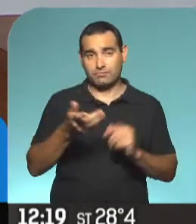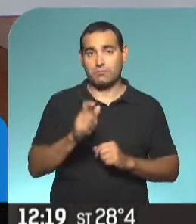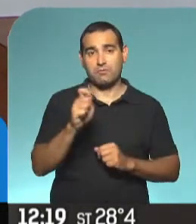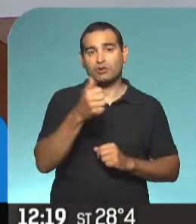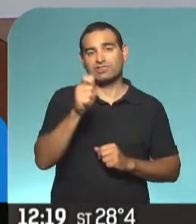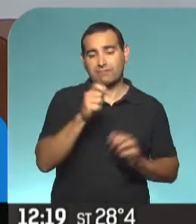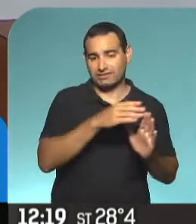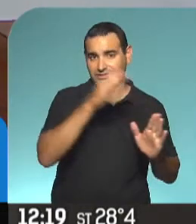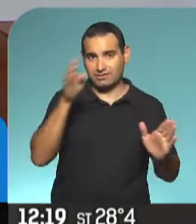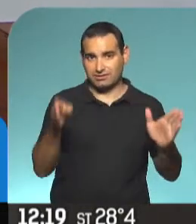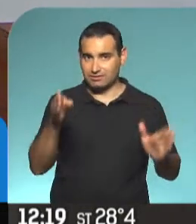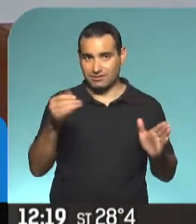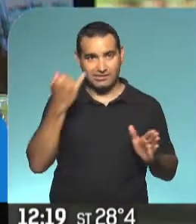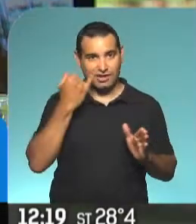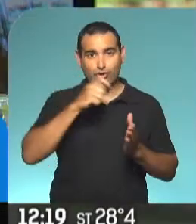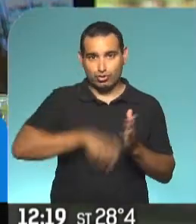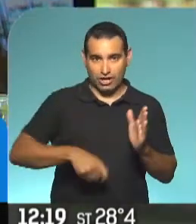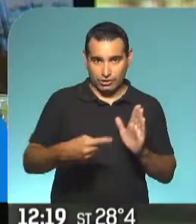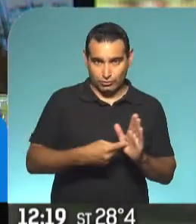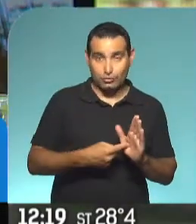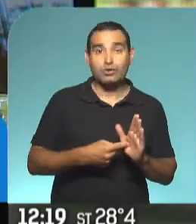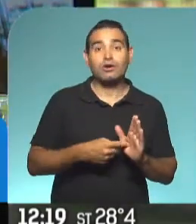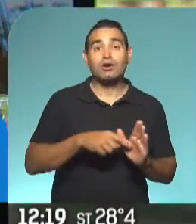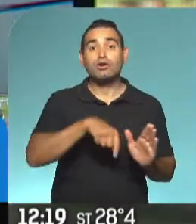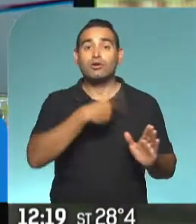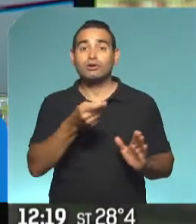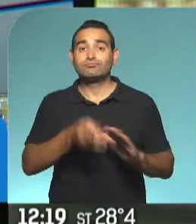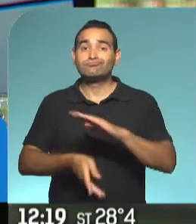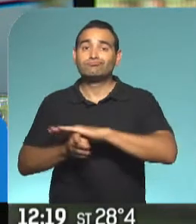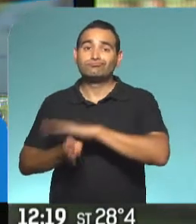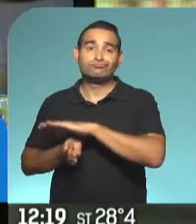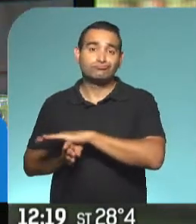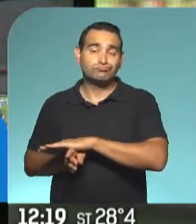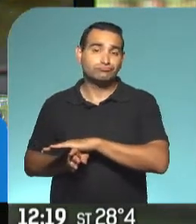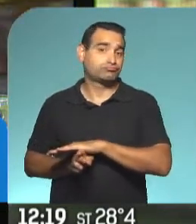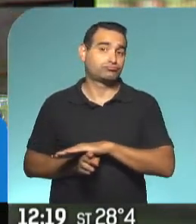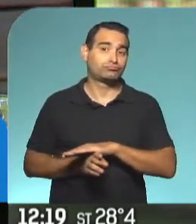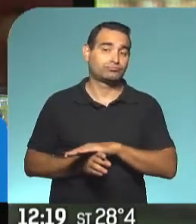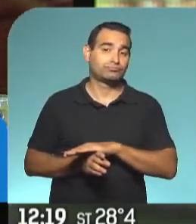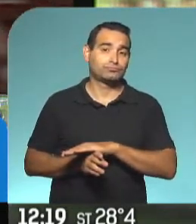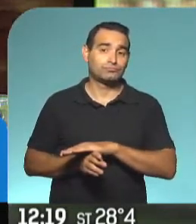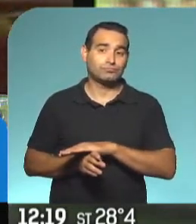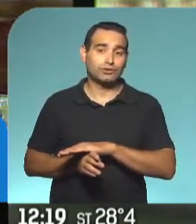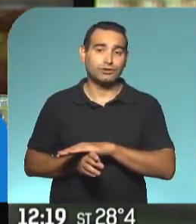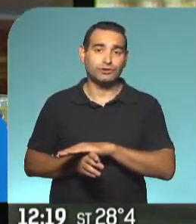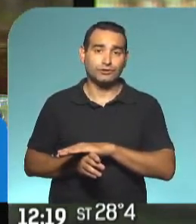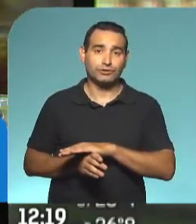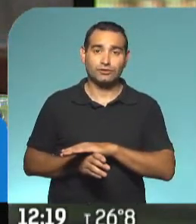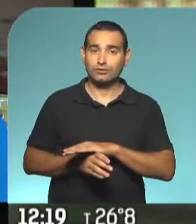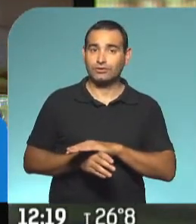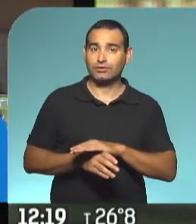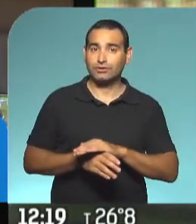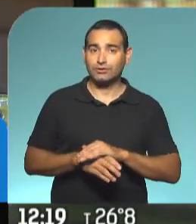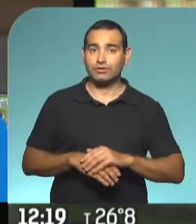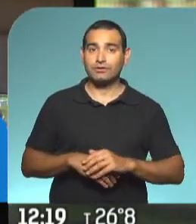sin que se haya fijado en los contratos y con respecto a los desalojos los que estén dentro de diez días de los términos que se haya